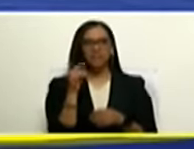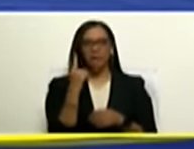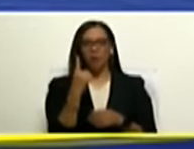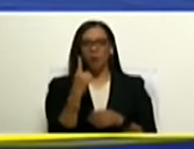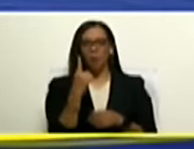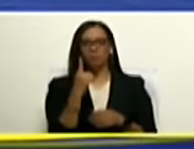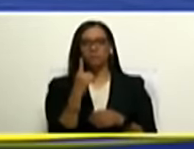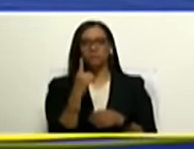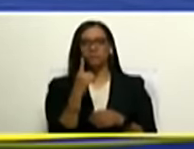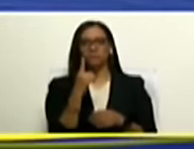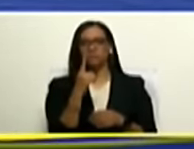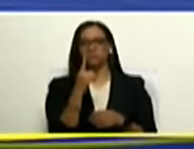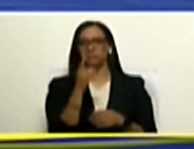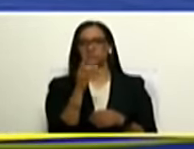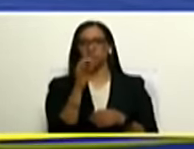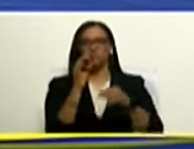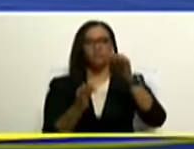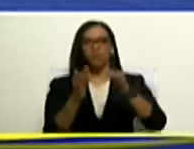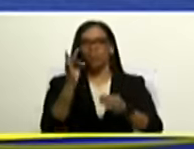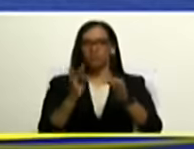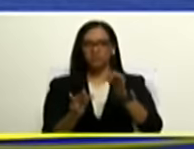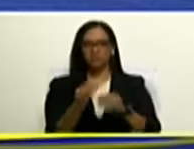árbitro.